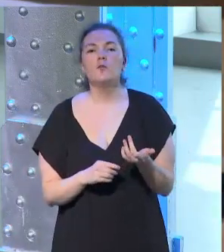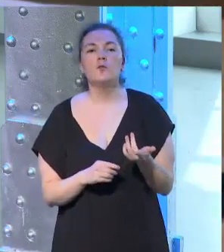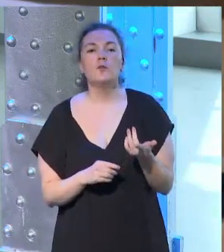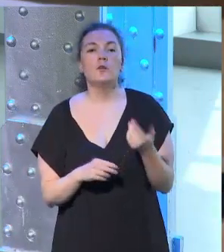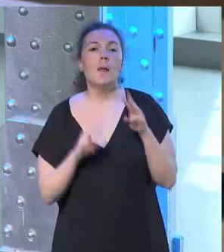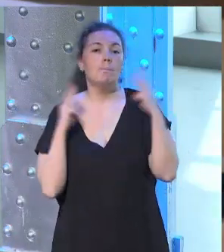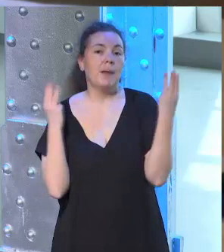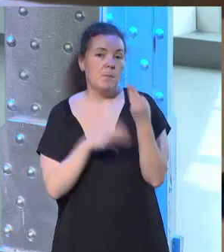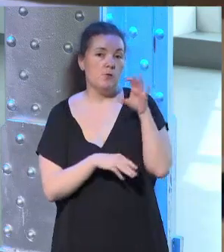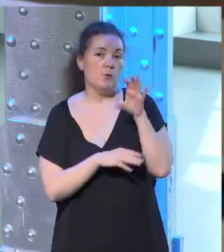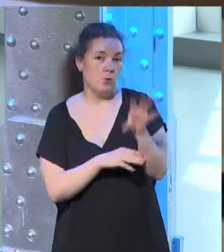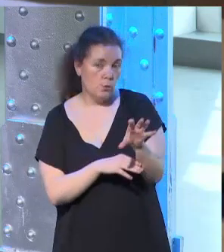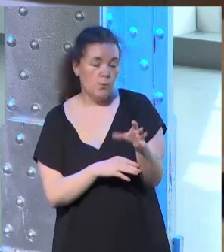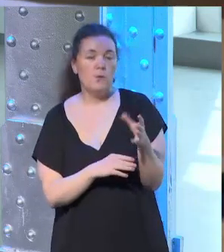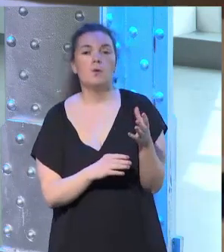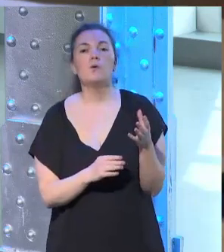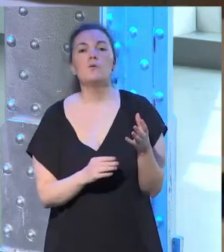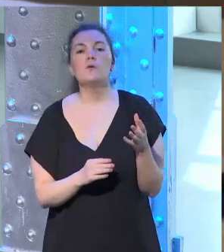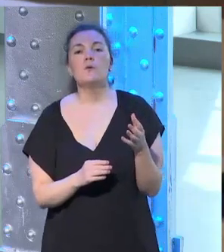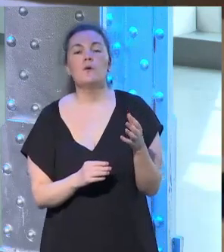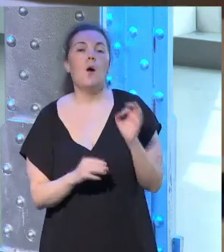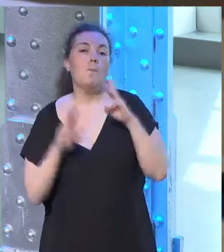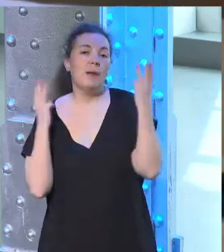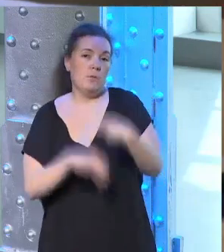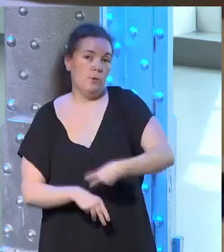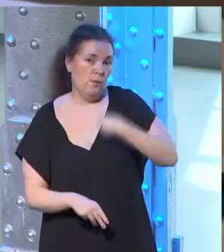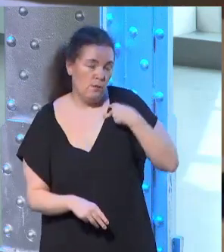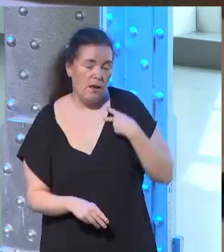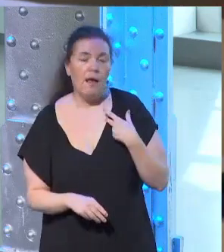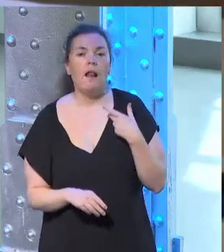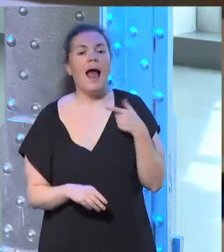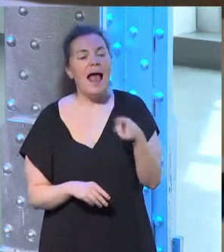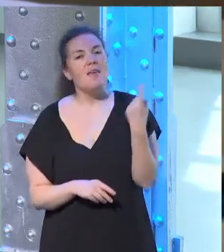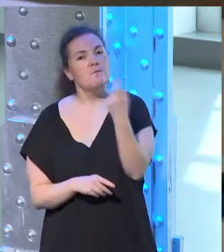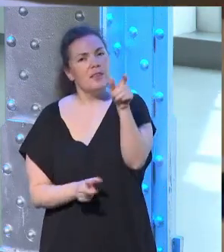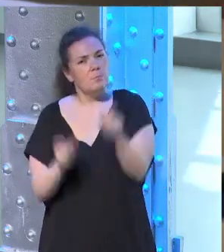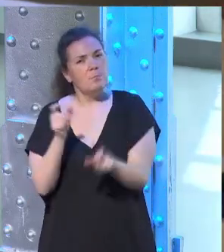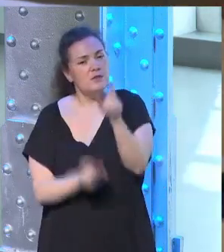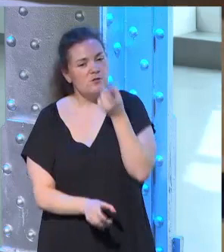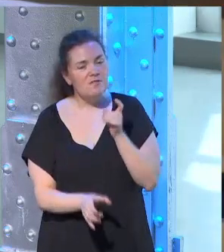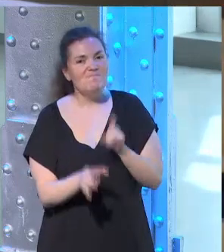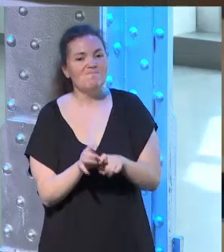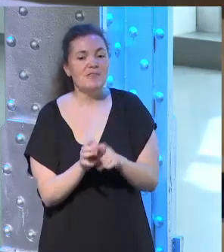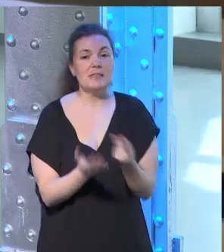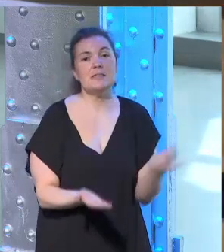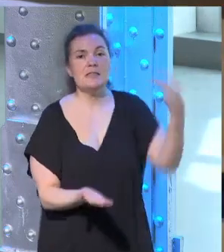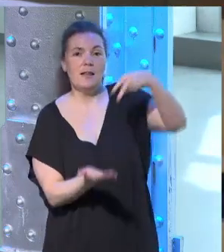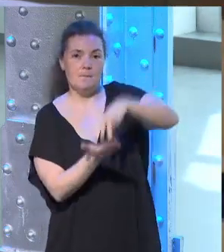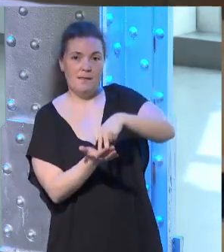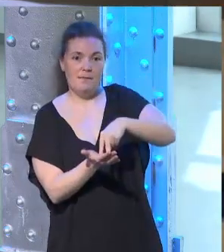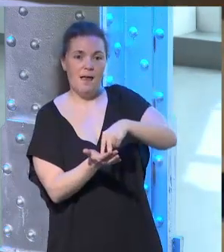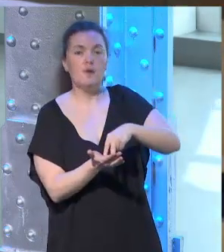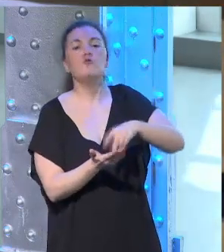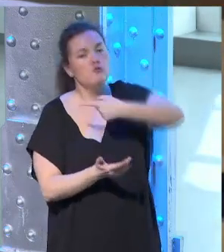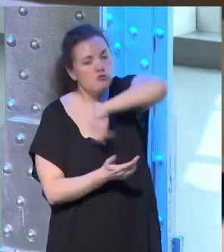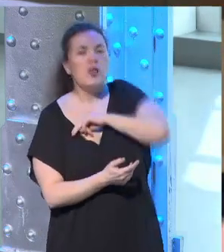en los parlamentos autonómicos, en el Parlamento Nacional. Y ahí hace falta gente que se levante y diga, no, lo que nos importa